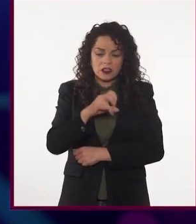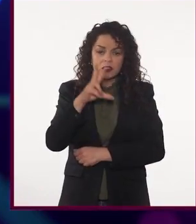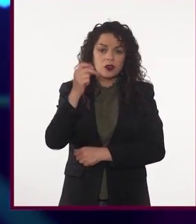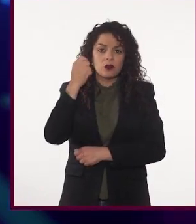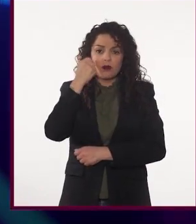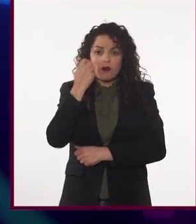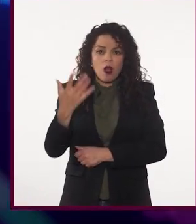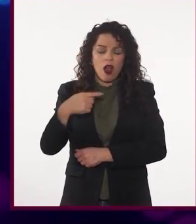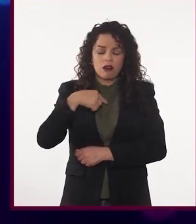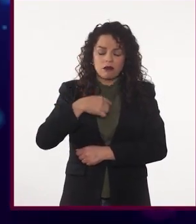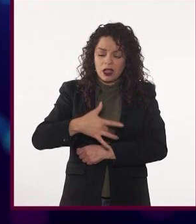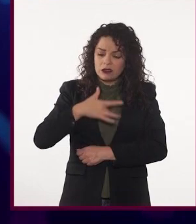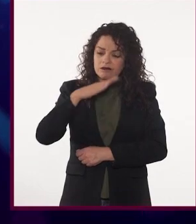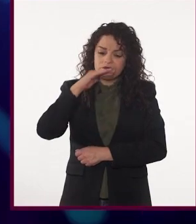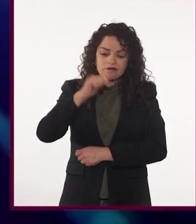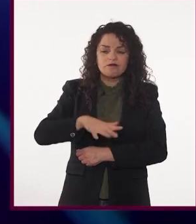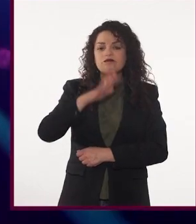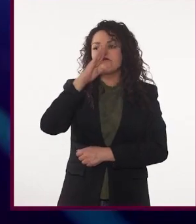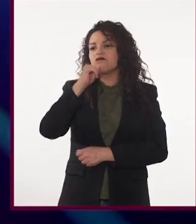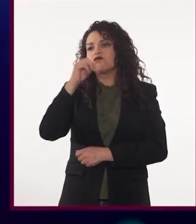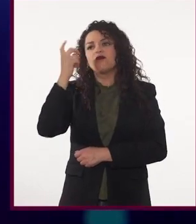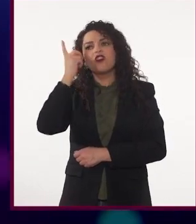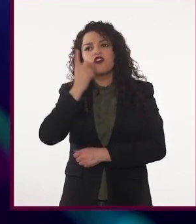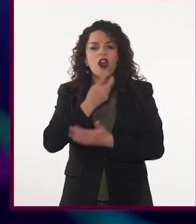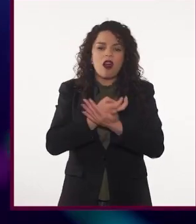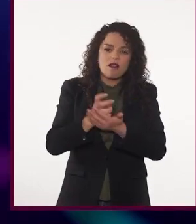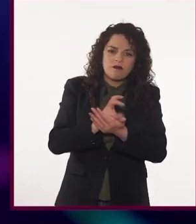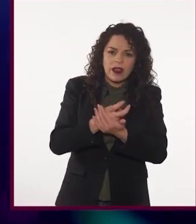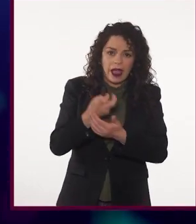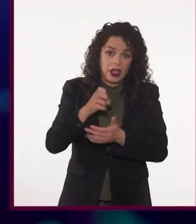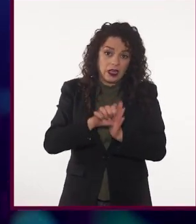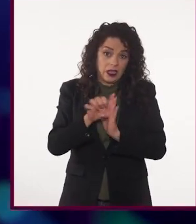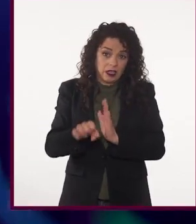alteraciones emocionales, de que no puede dormir,